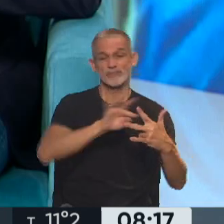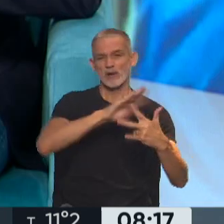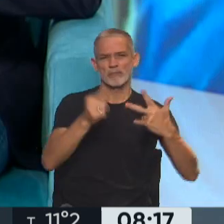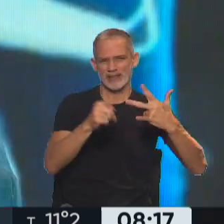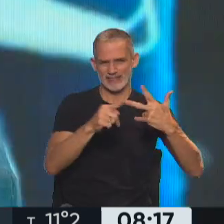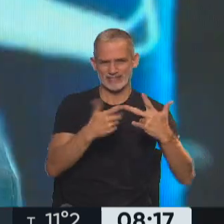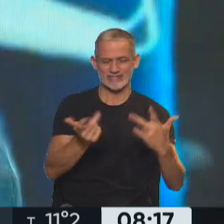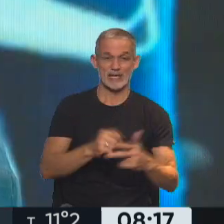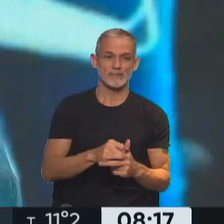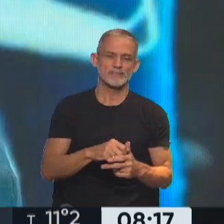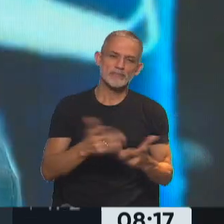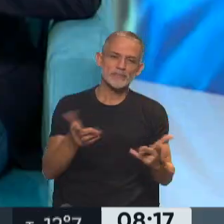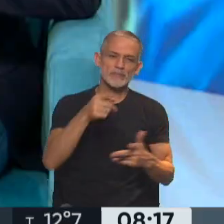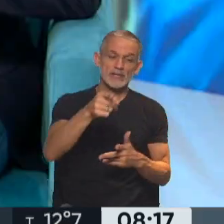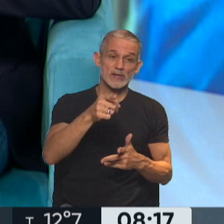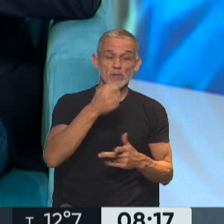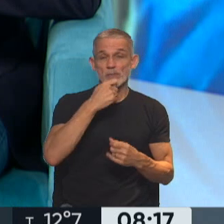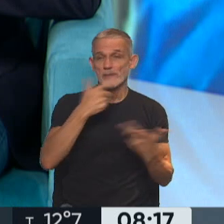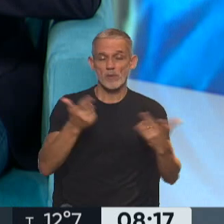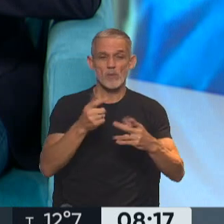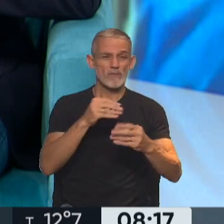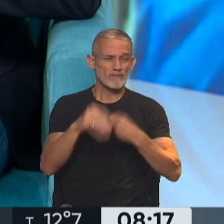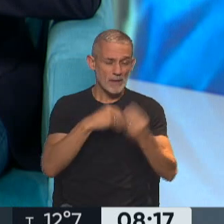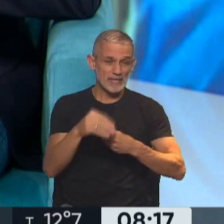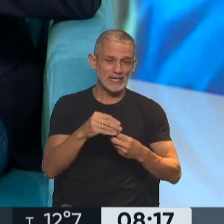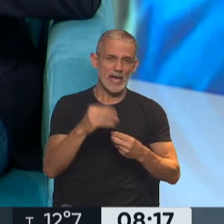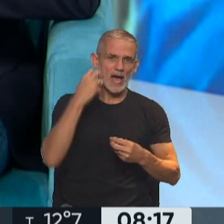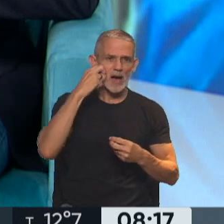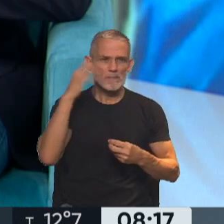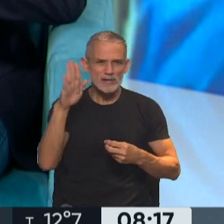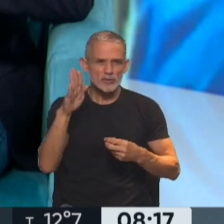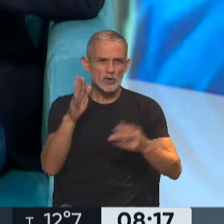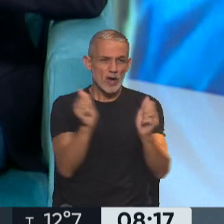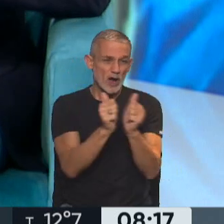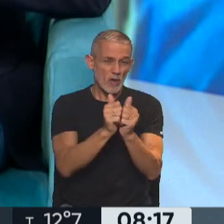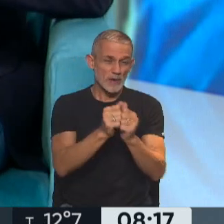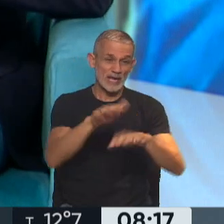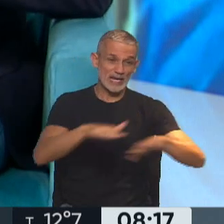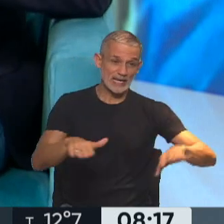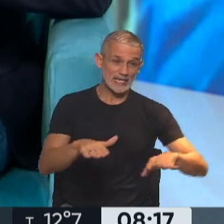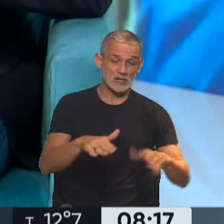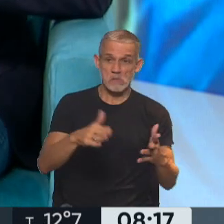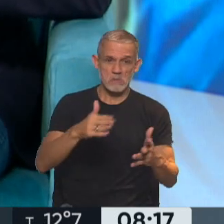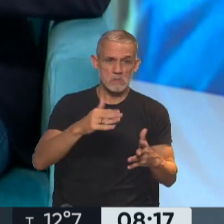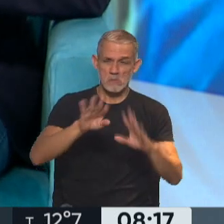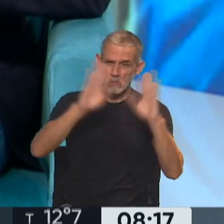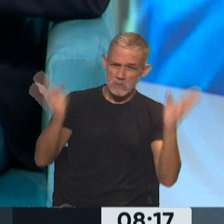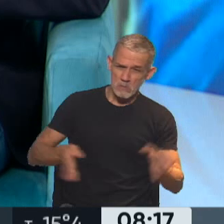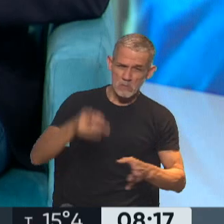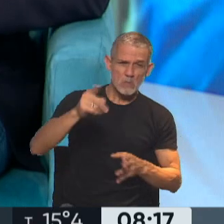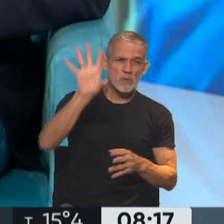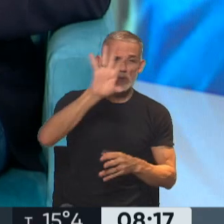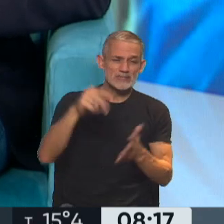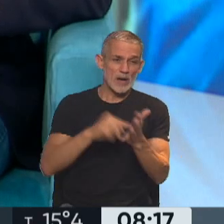Es decir, Claro. por ejemplo, si una familia o un adulto o adulta mayor acompaña al niño o niña a cualquier vacunatorio en